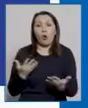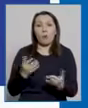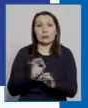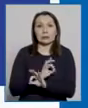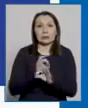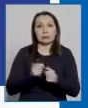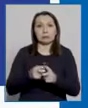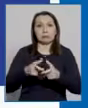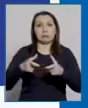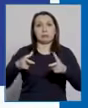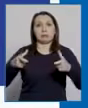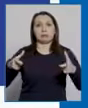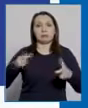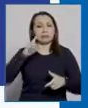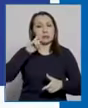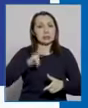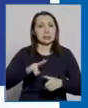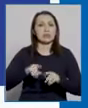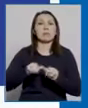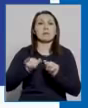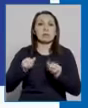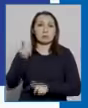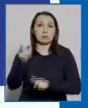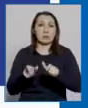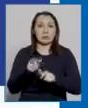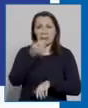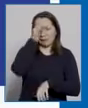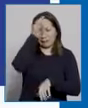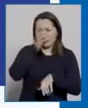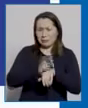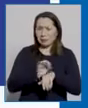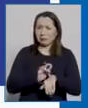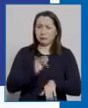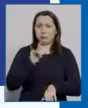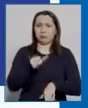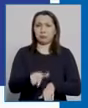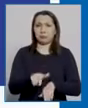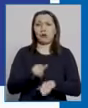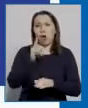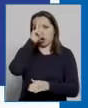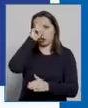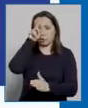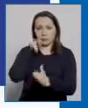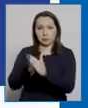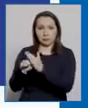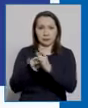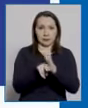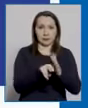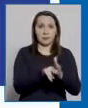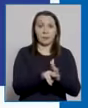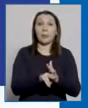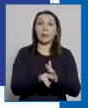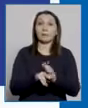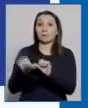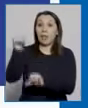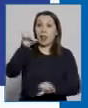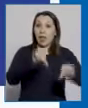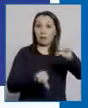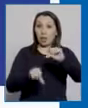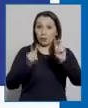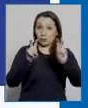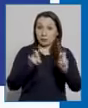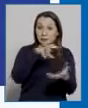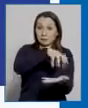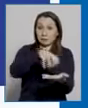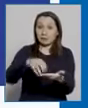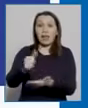este brote y no tener más personas en estado crítico en forma hospitalizada. Con respecto a la red de laboratorios, en el